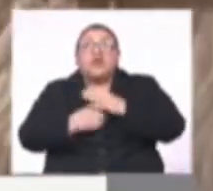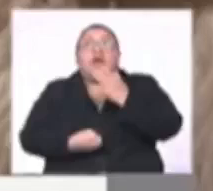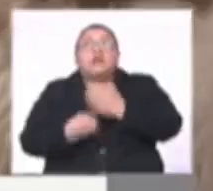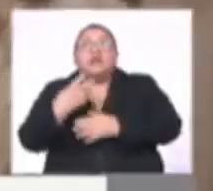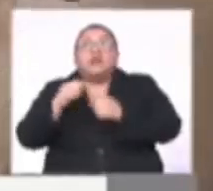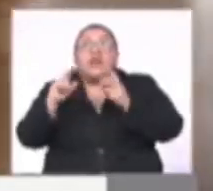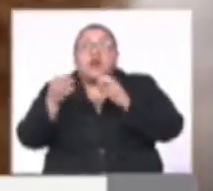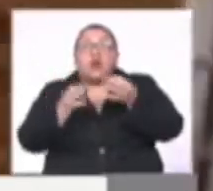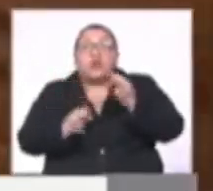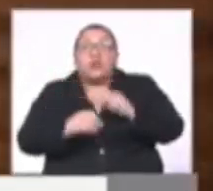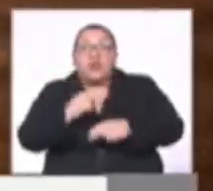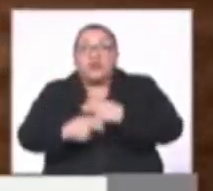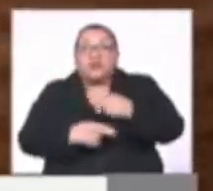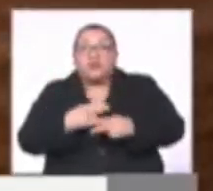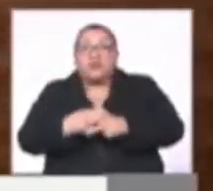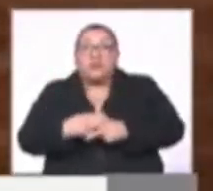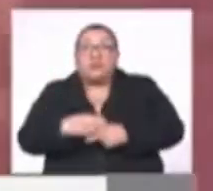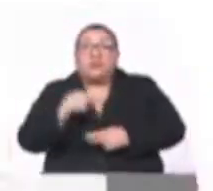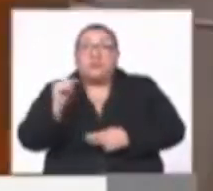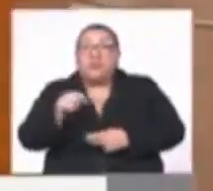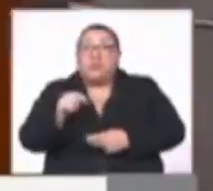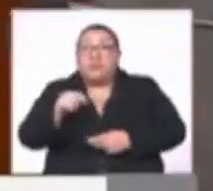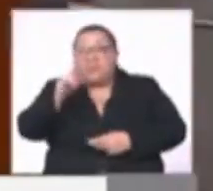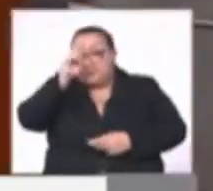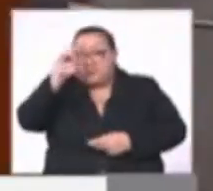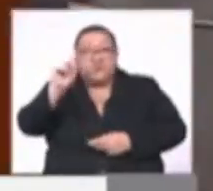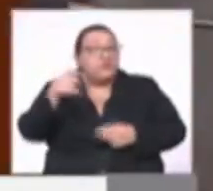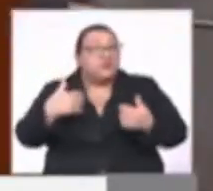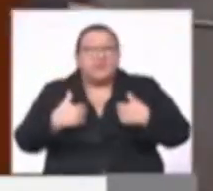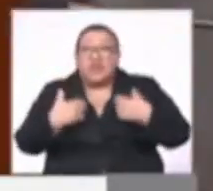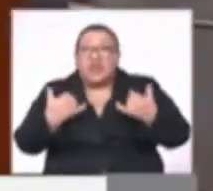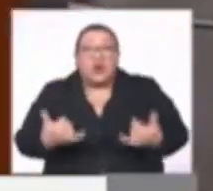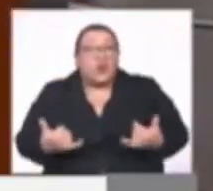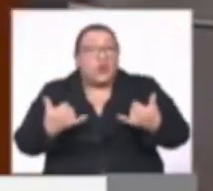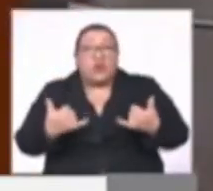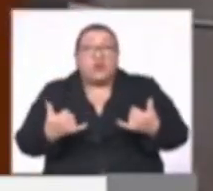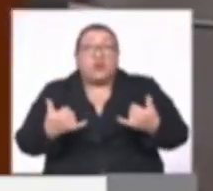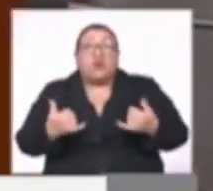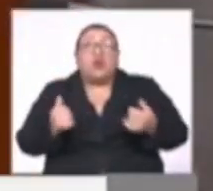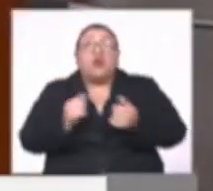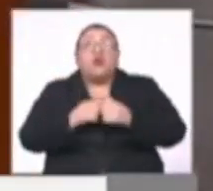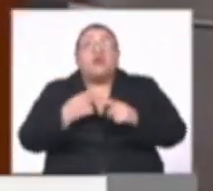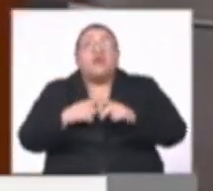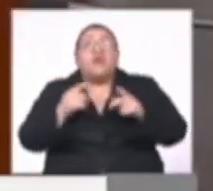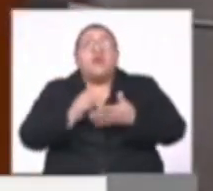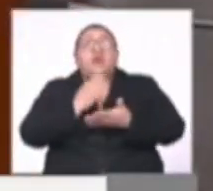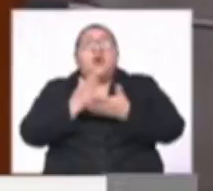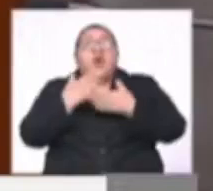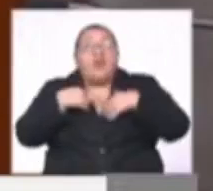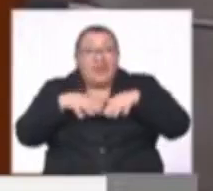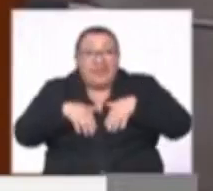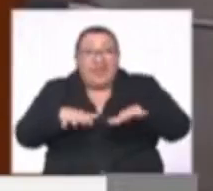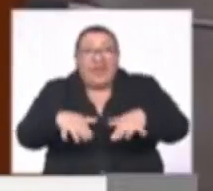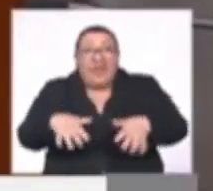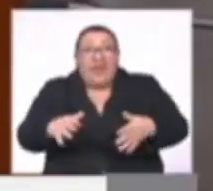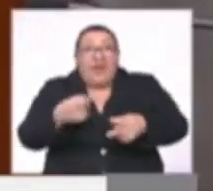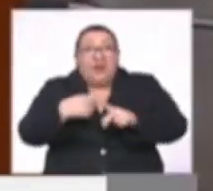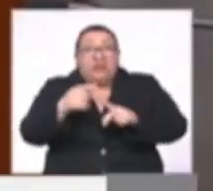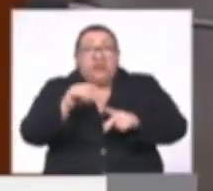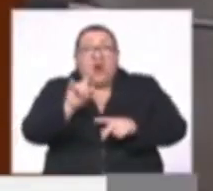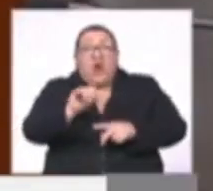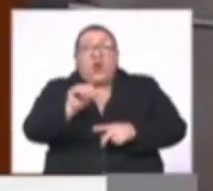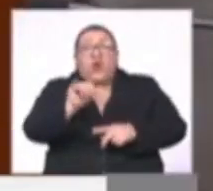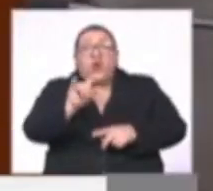reactivar la economía regional. El Perú no cuenta hoy con empresas textiles de fibra de yute,